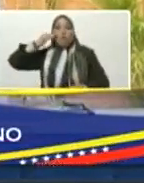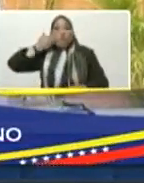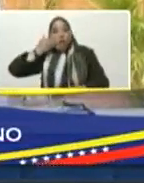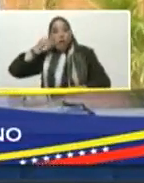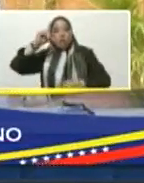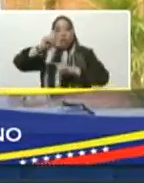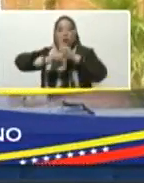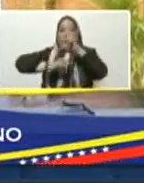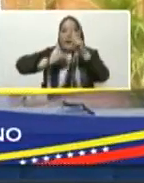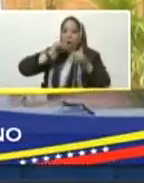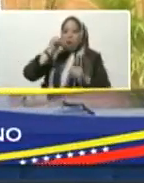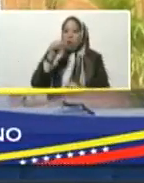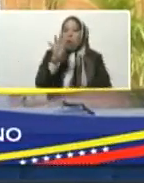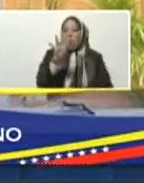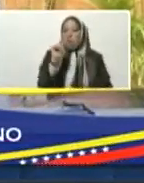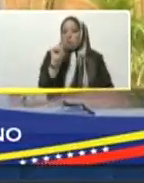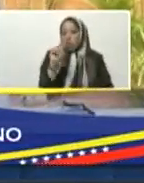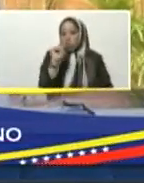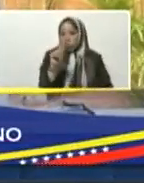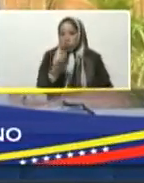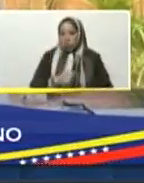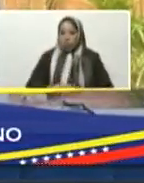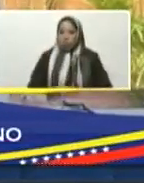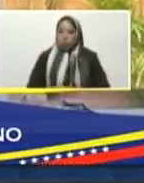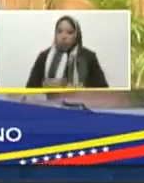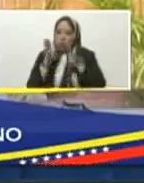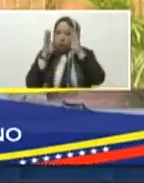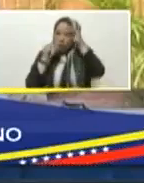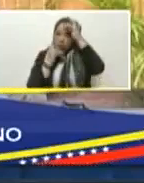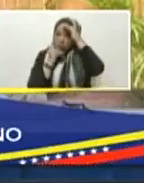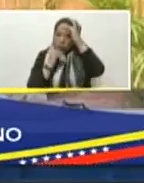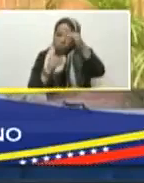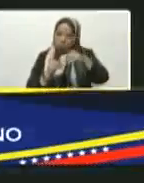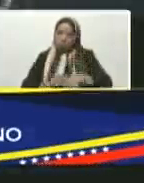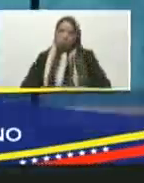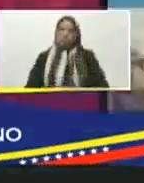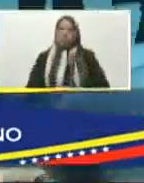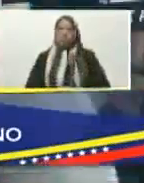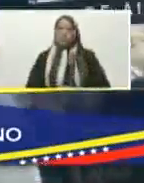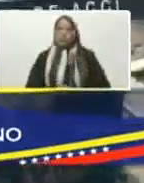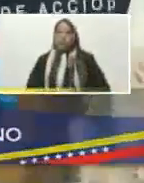acuerdo? 4 minuticos. Pongan la atención al video. Adelante.